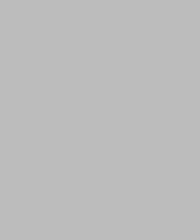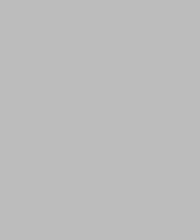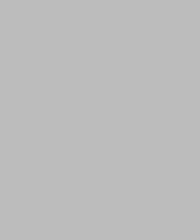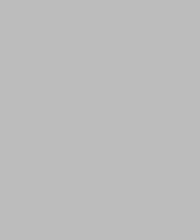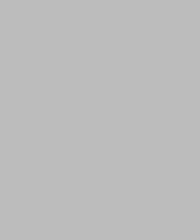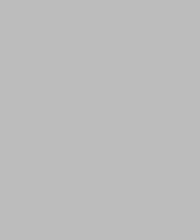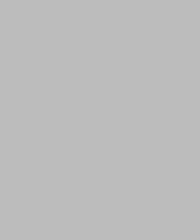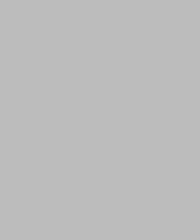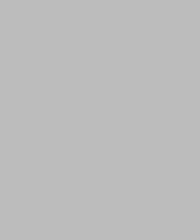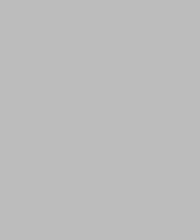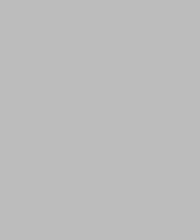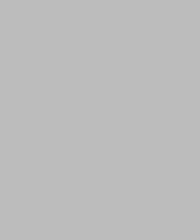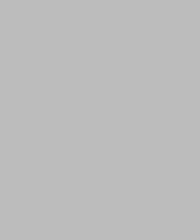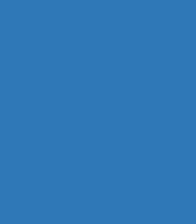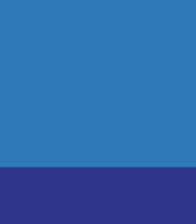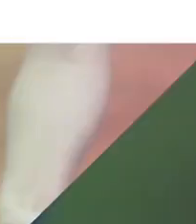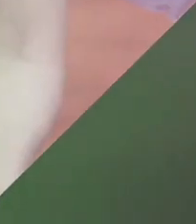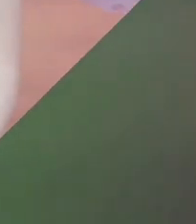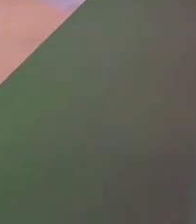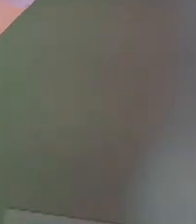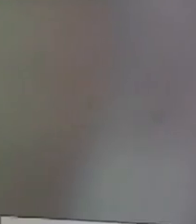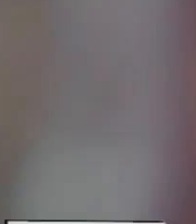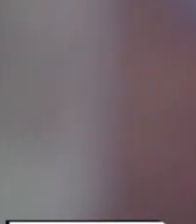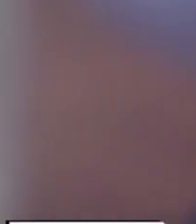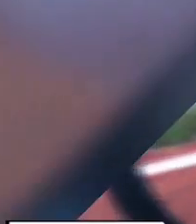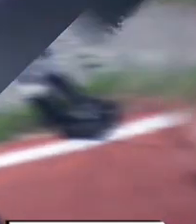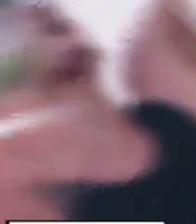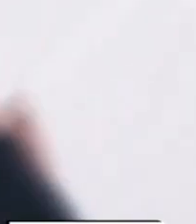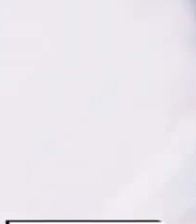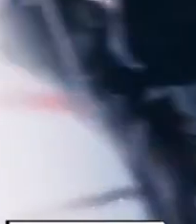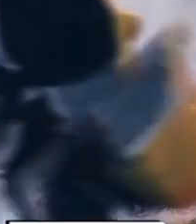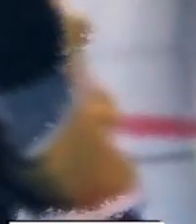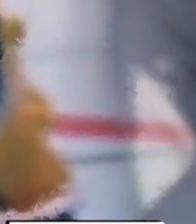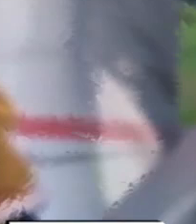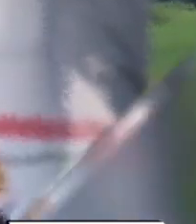Logo de la Comisión de Regulación de Comunicación.